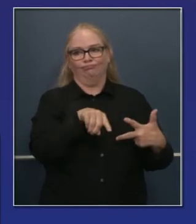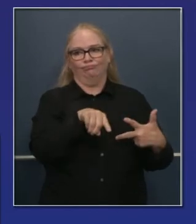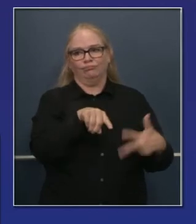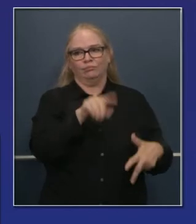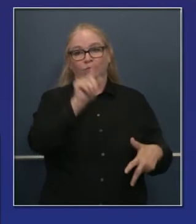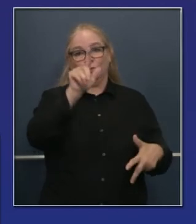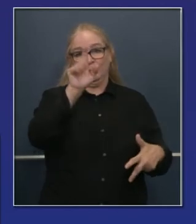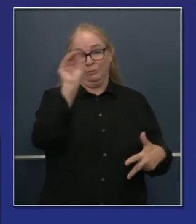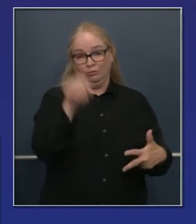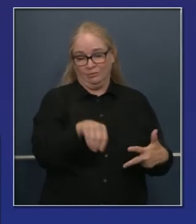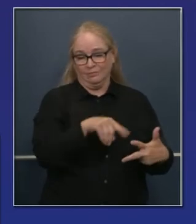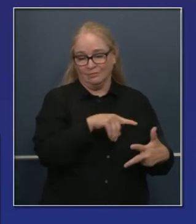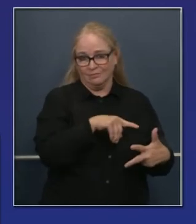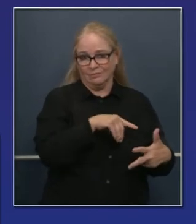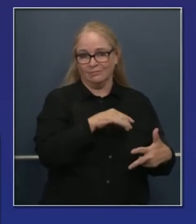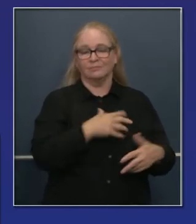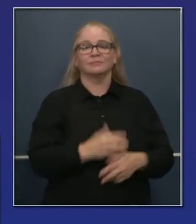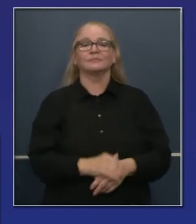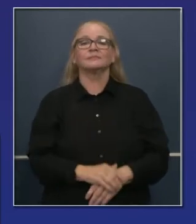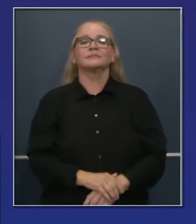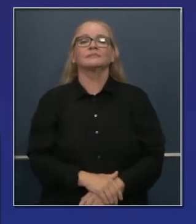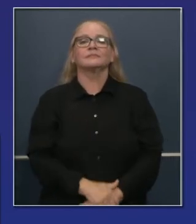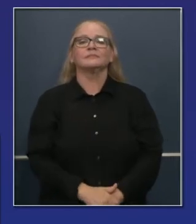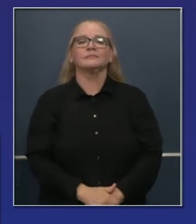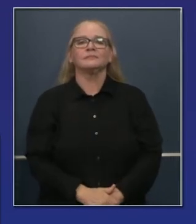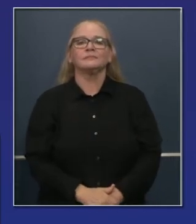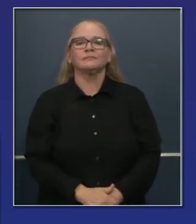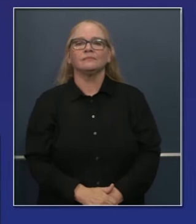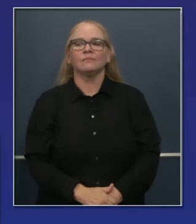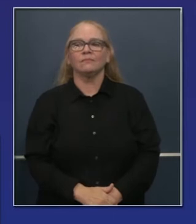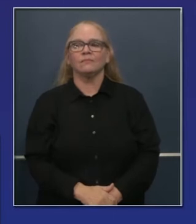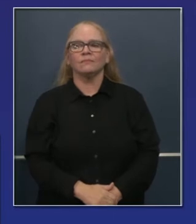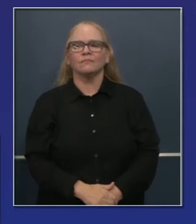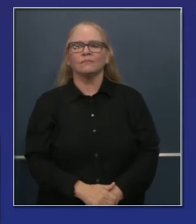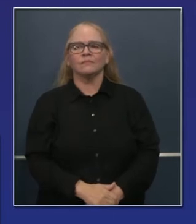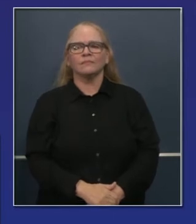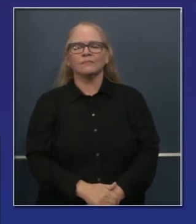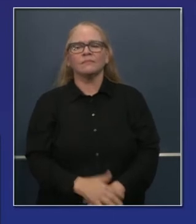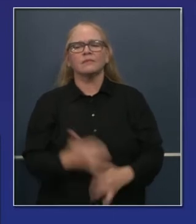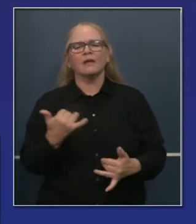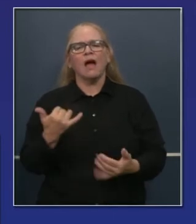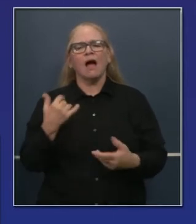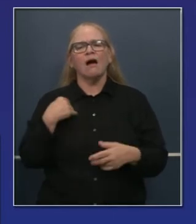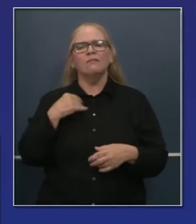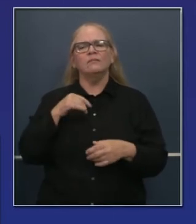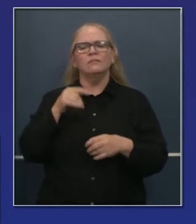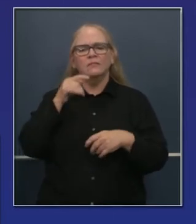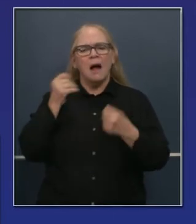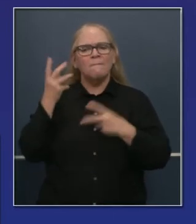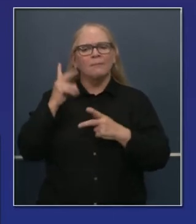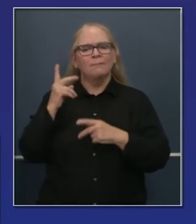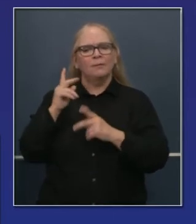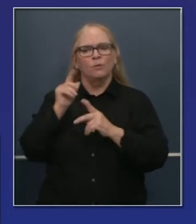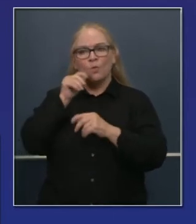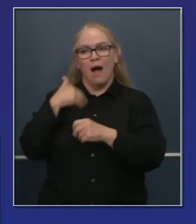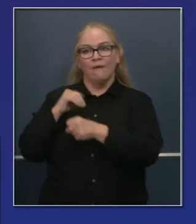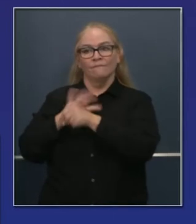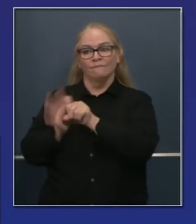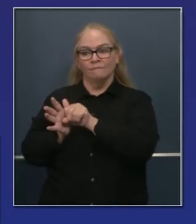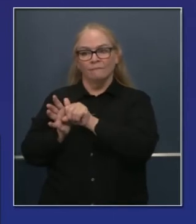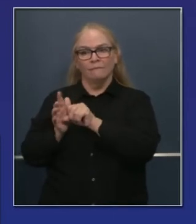cierto ahora estamos a 7 por ciento de capacidad total del sistema de salud médica con pacientes